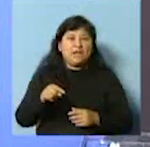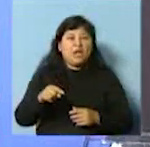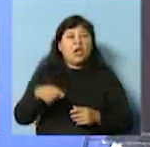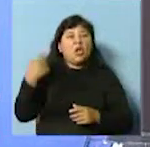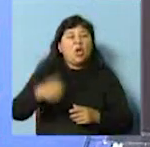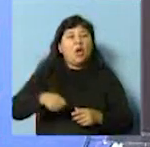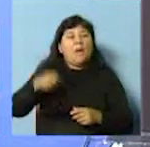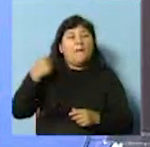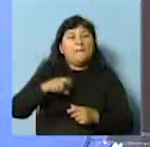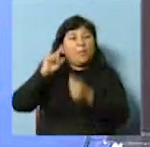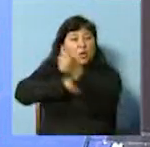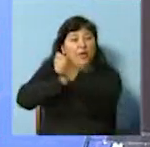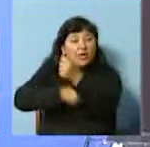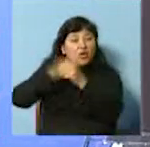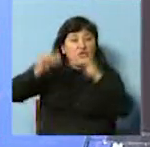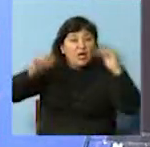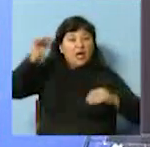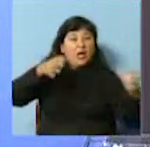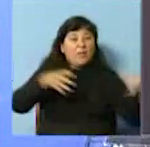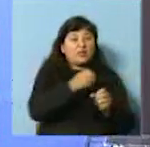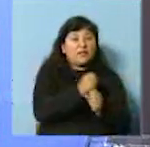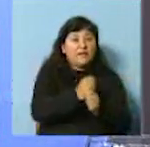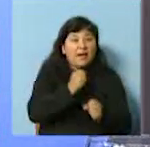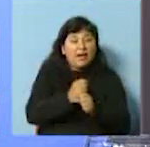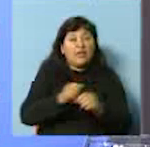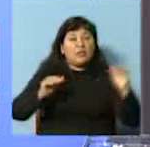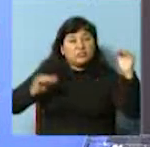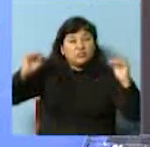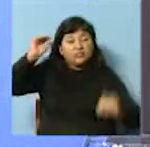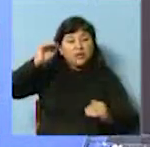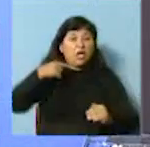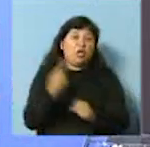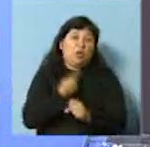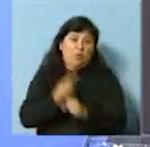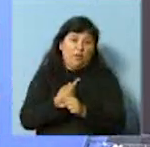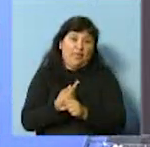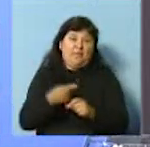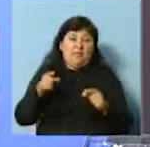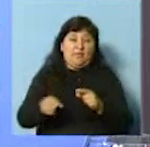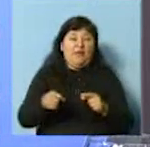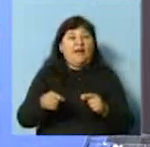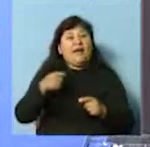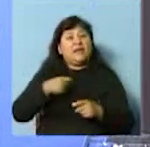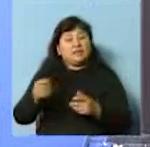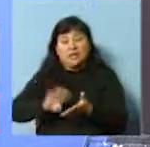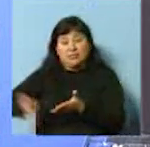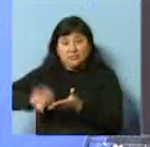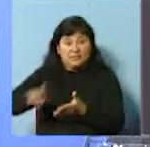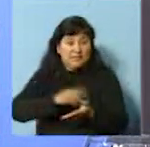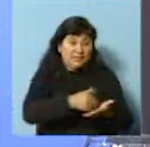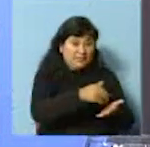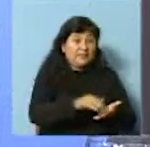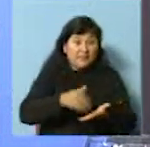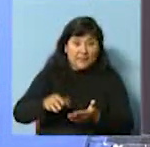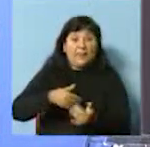y el pueblo trabajador digamos para nosotros digamos no podemos oír discriminar a nadie cuando en realidad somos todos explotados si se quiere por el